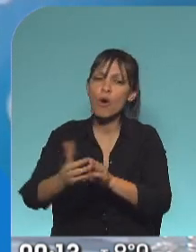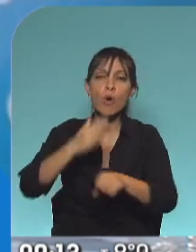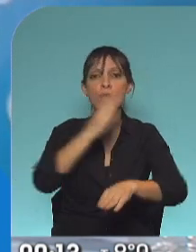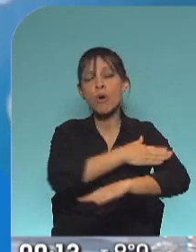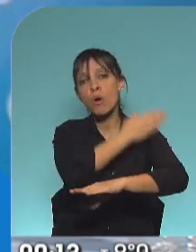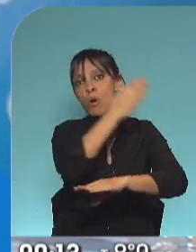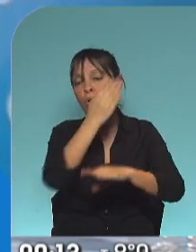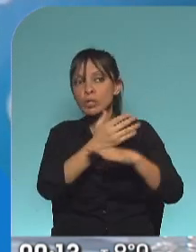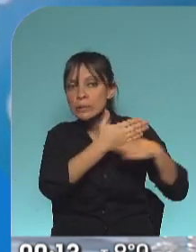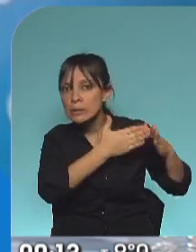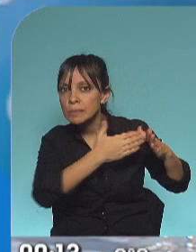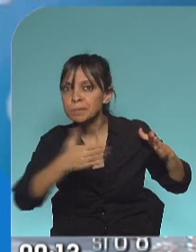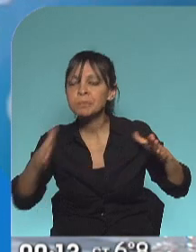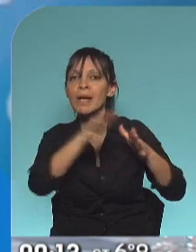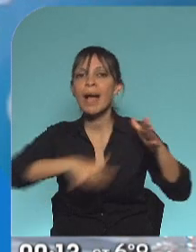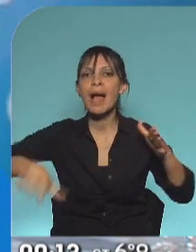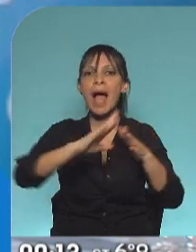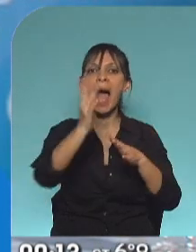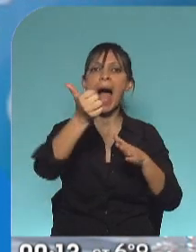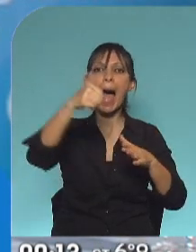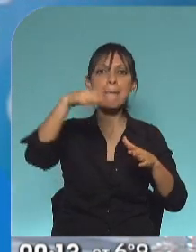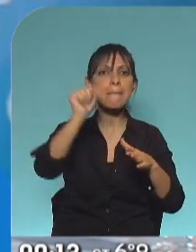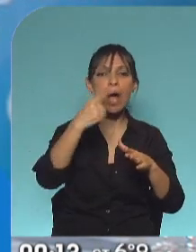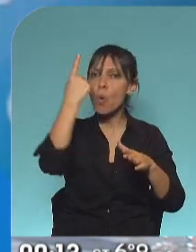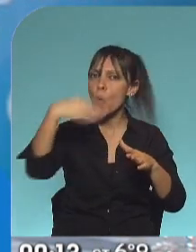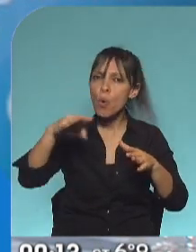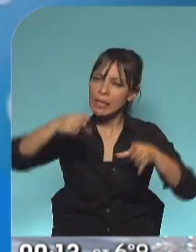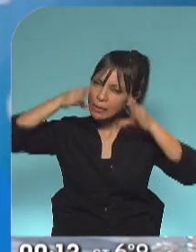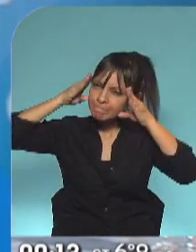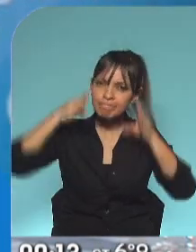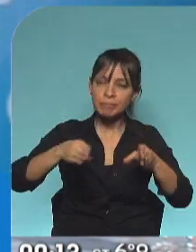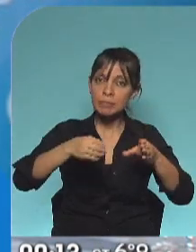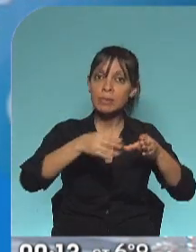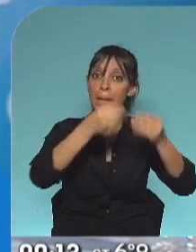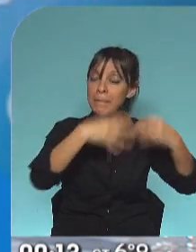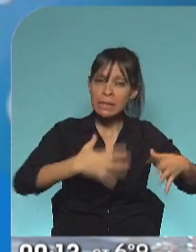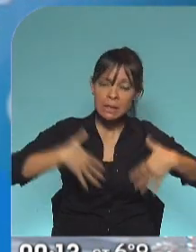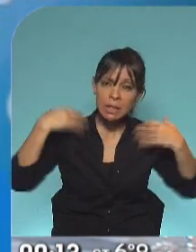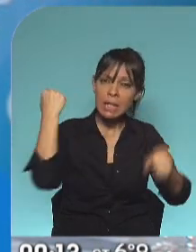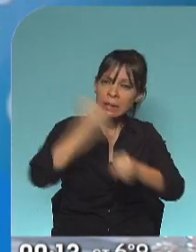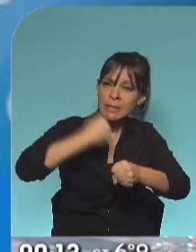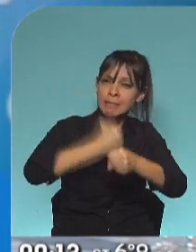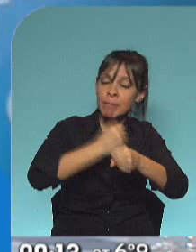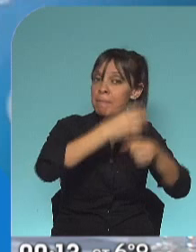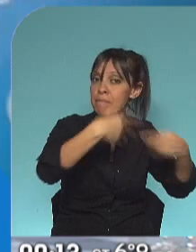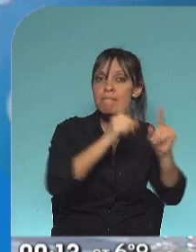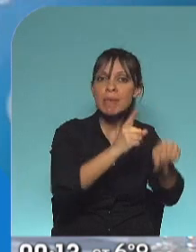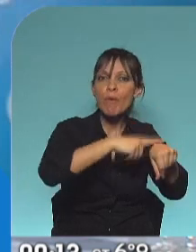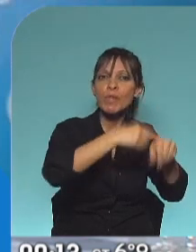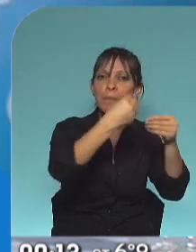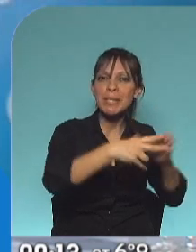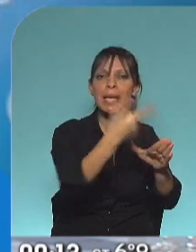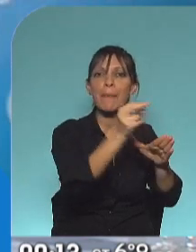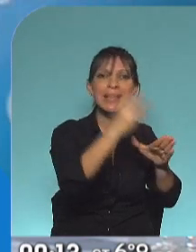AMBA es el único aglomerado urbano que se encuentra en ASPO desde el 20 de marzo. Esa situación